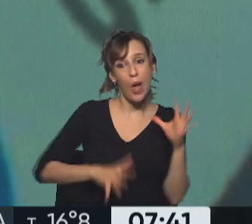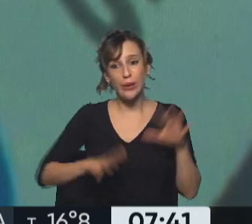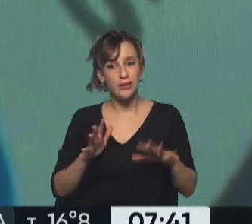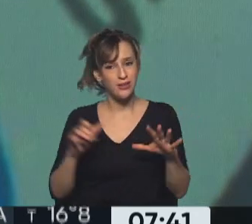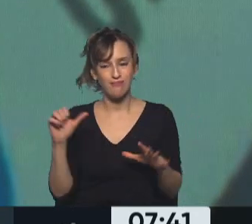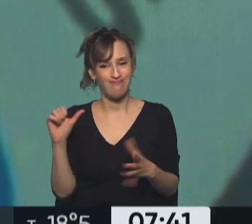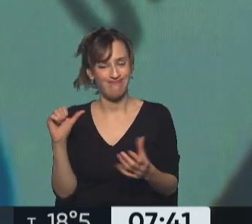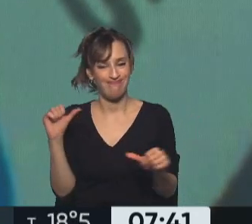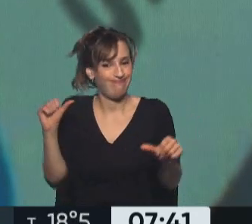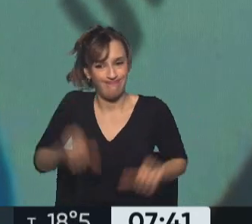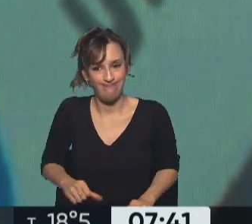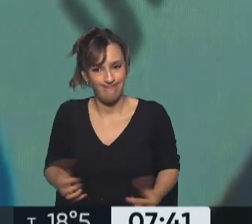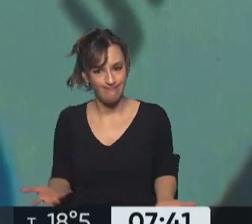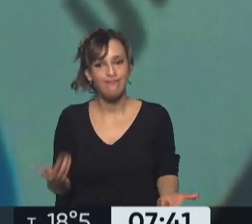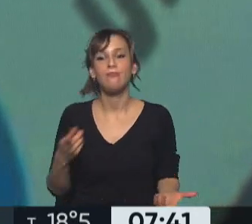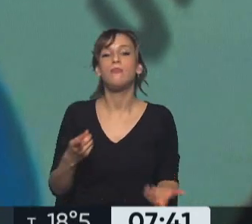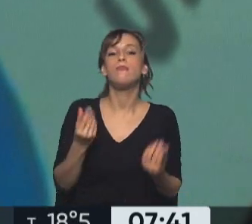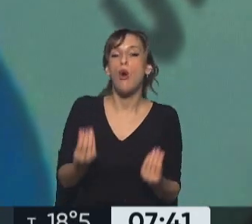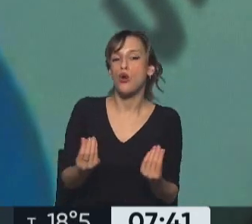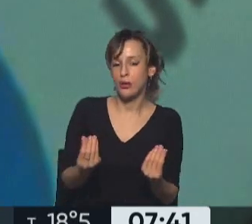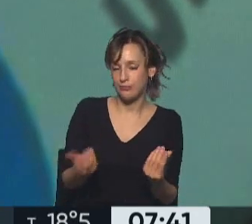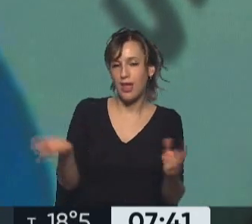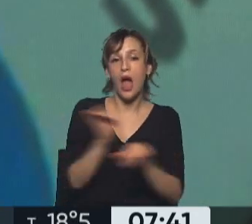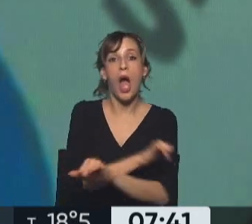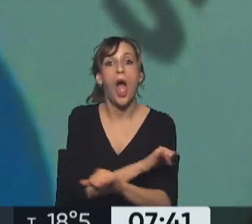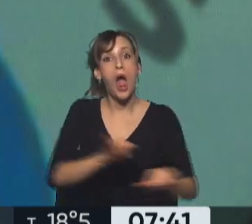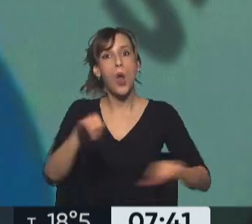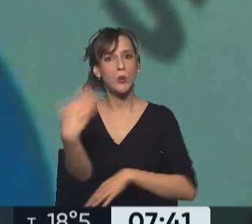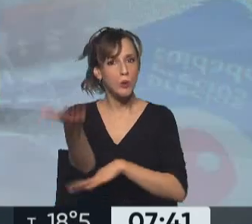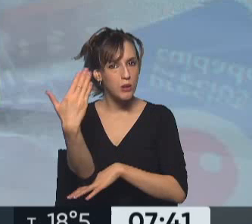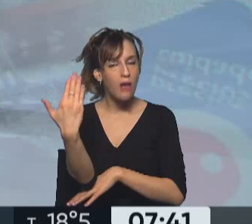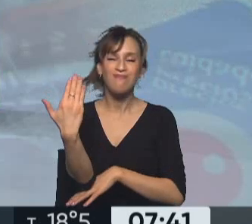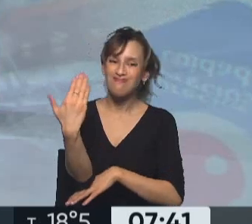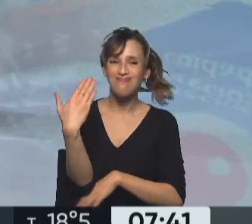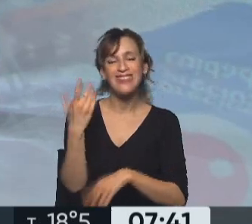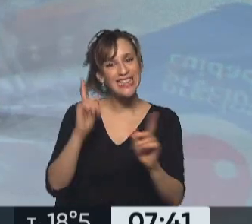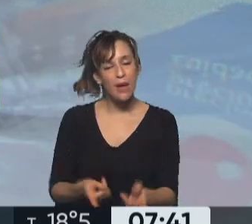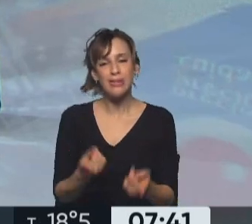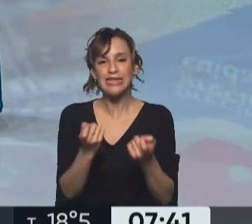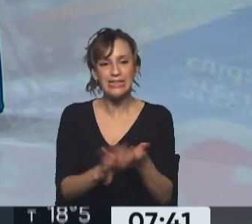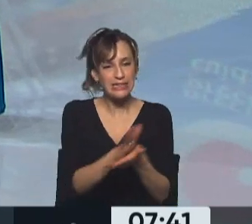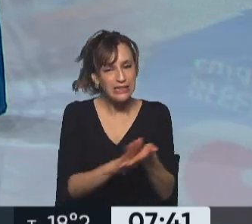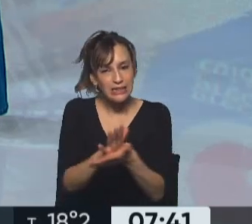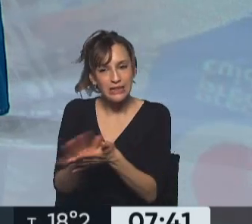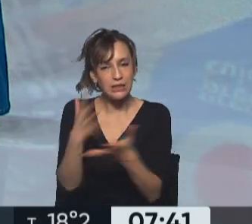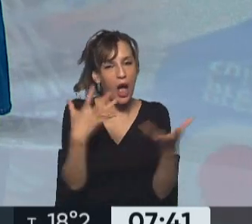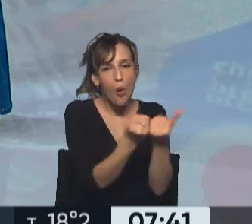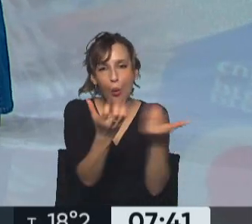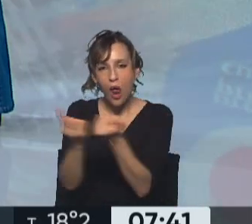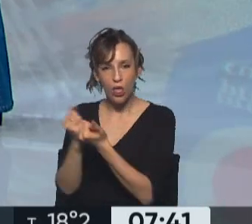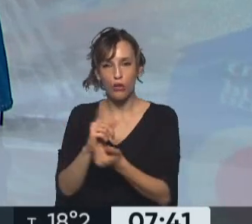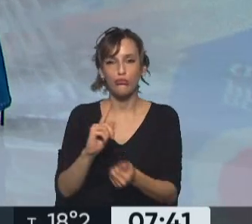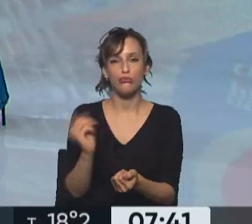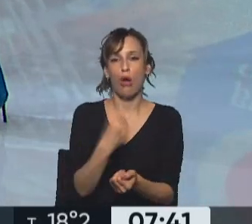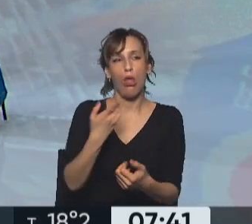funcionado directamente, porque más allá del anuncio, es necesario un acuerdo, ¿no? Que todas las partes estén interesadas en poder cumplirlo. Sí,